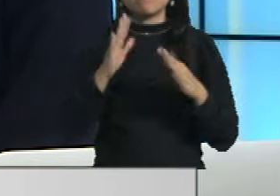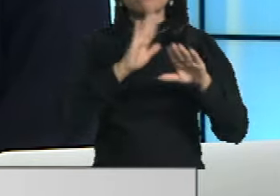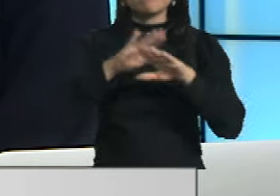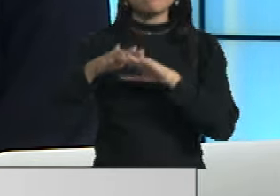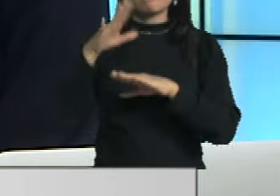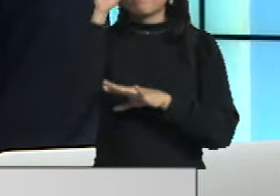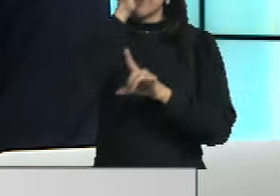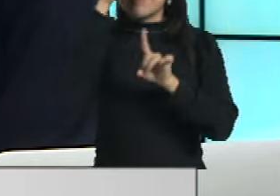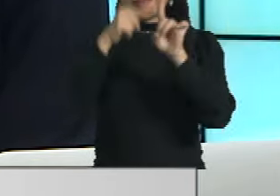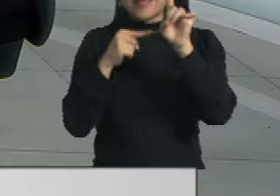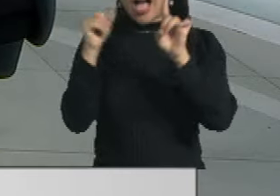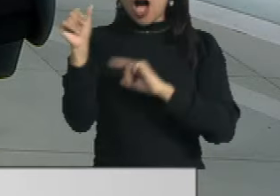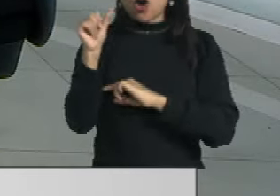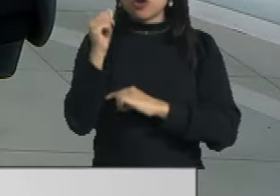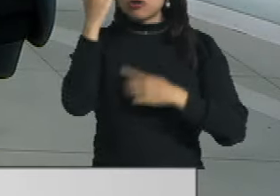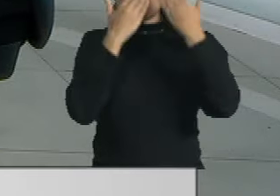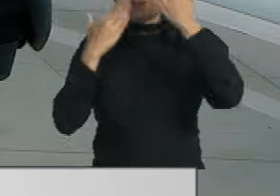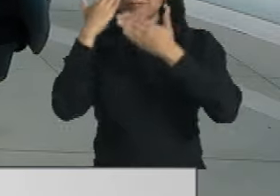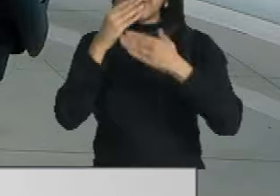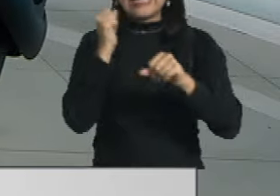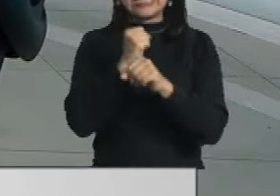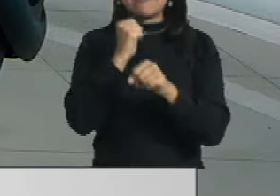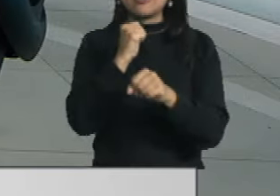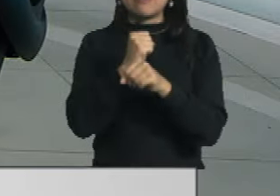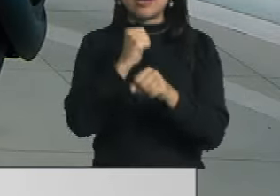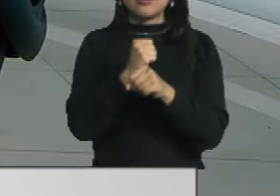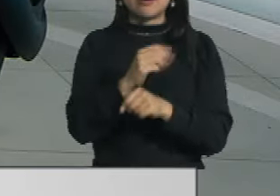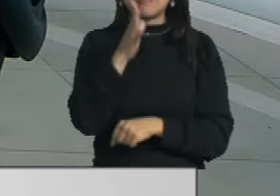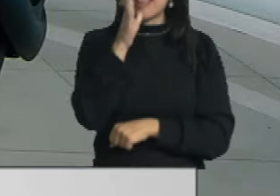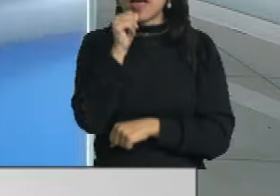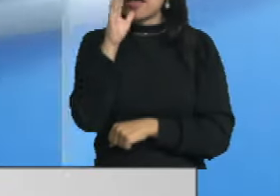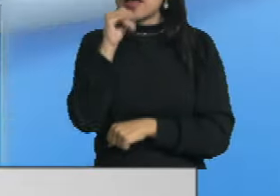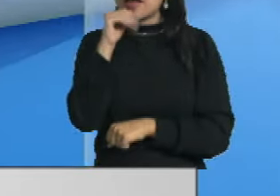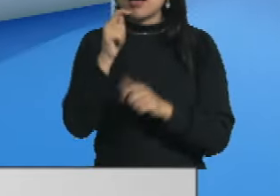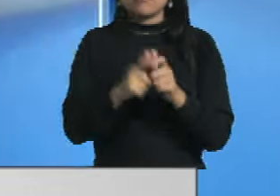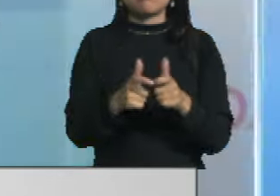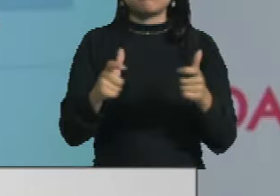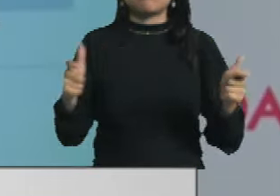en Colombia. Luisa Fernández tiene los detalles de esta cifra. Luisa, buenas tardes.